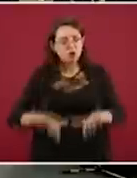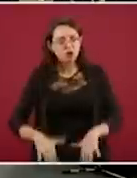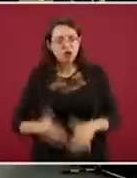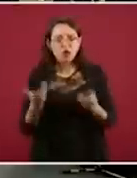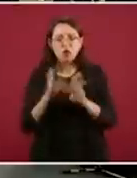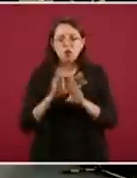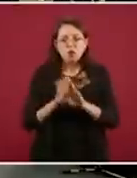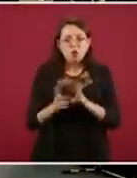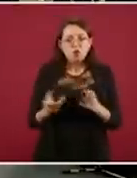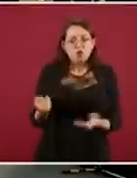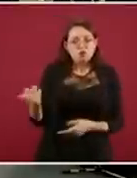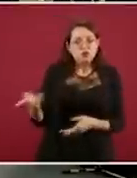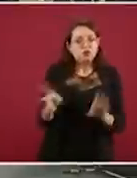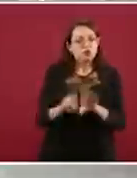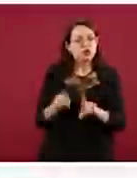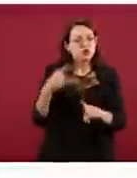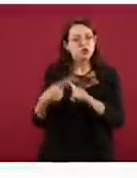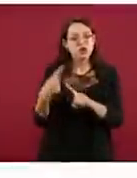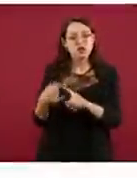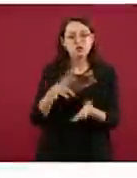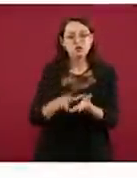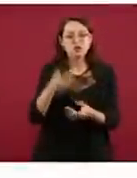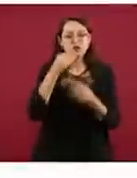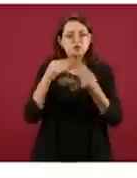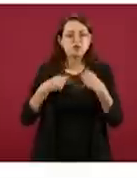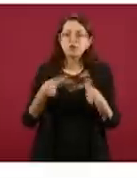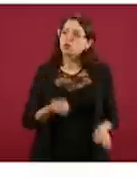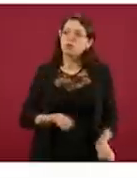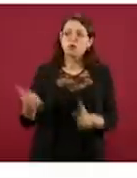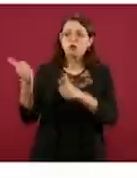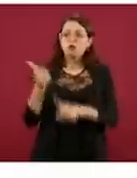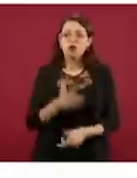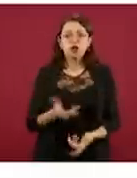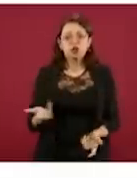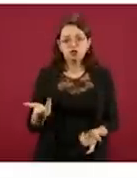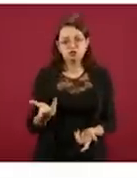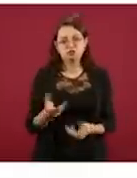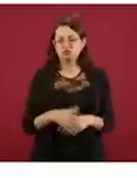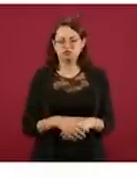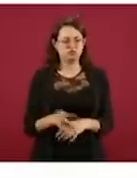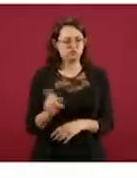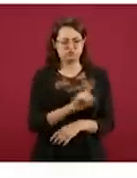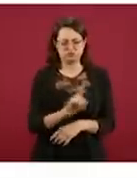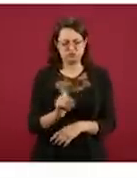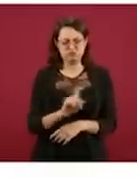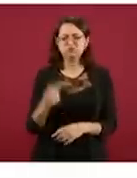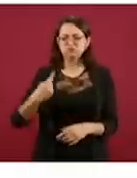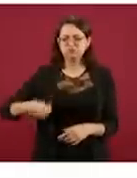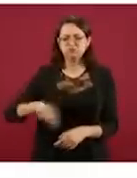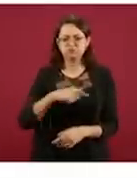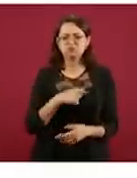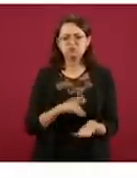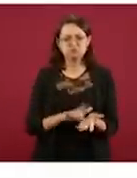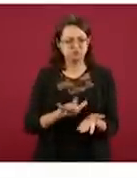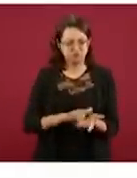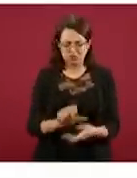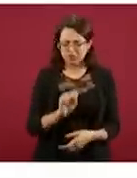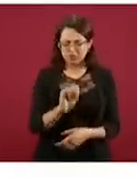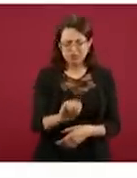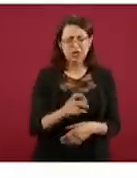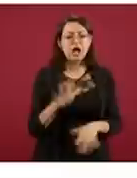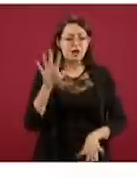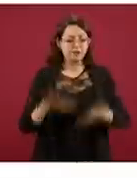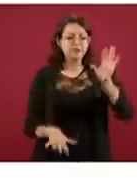por escrito? Porque así no es regresarlos o mandarlos a algún escritorio público, no. Seguramente. Y sí, aquí efectivamente la